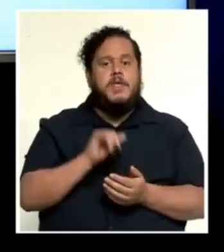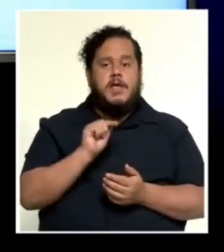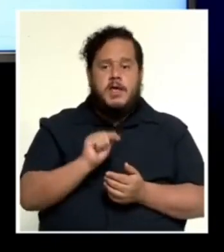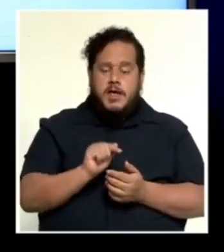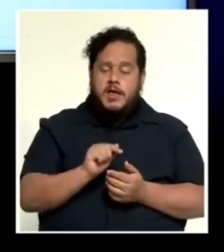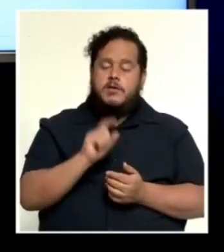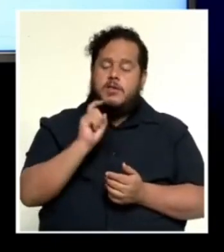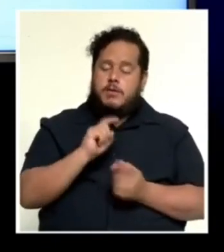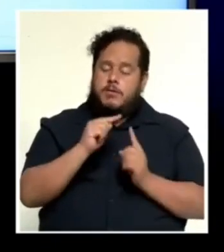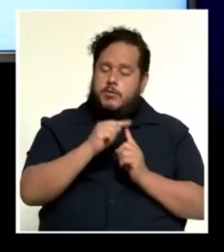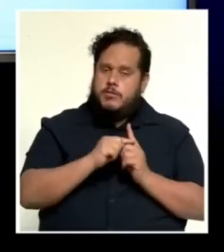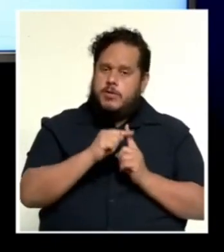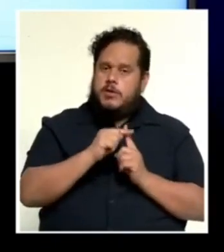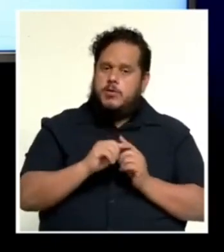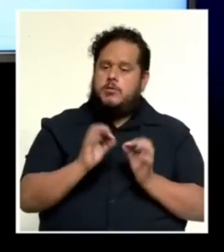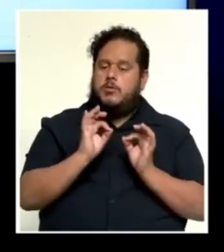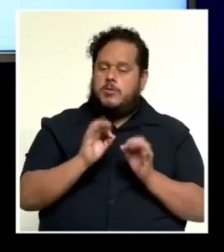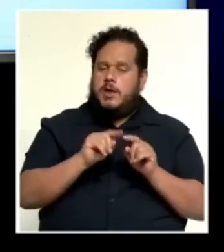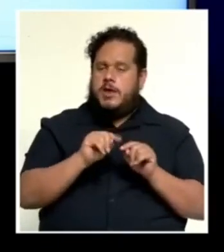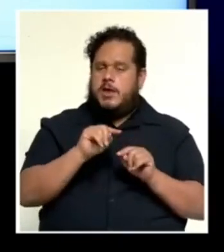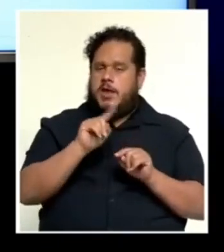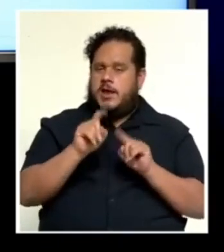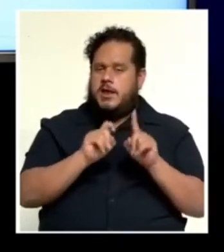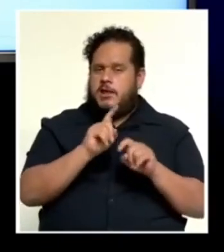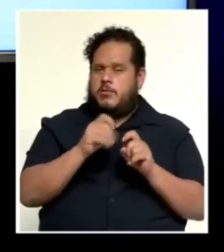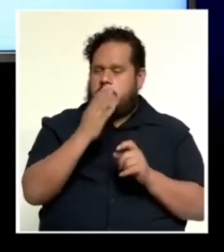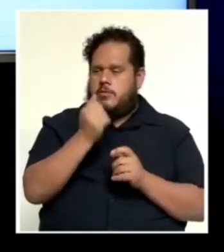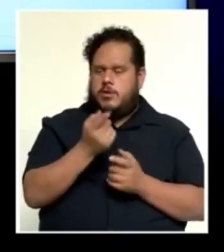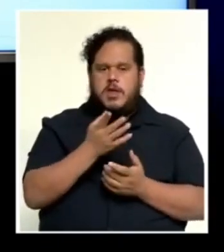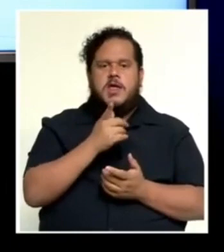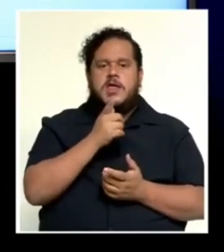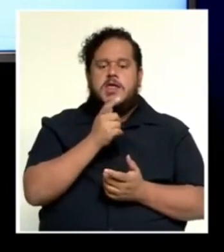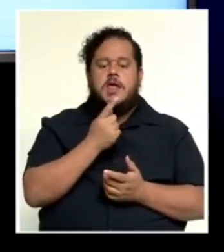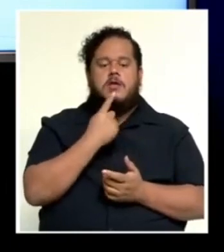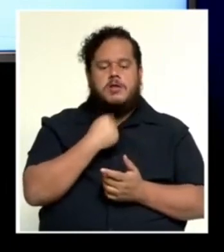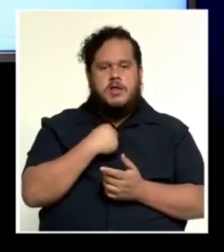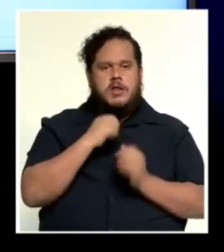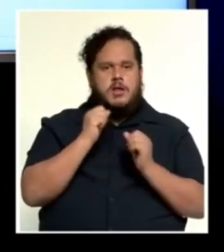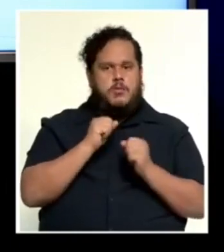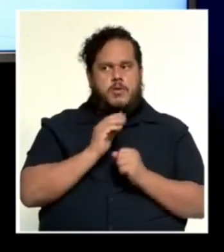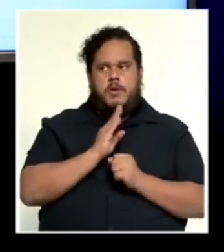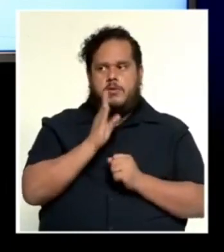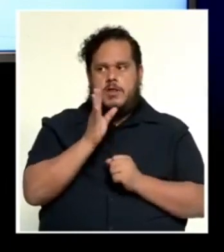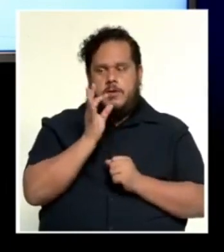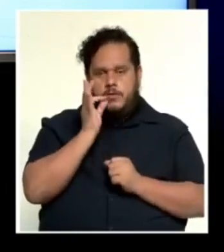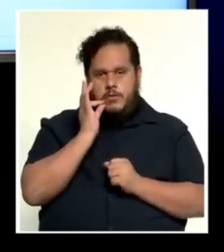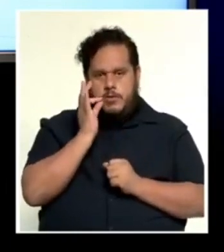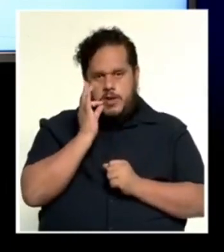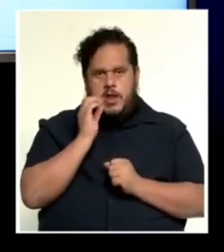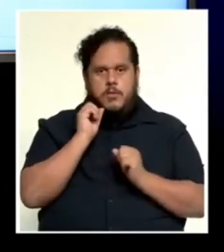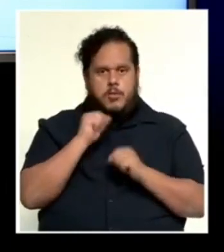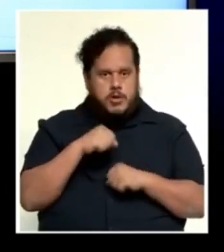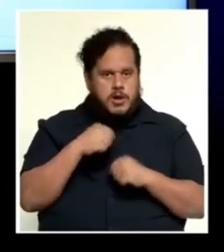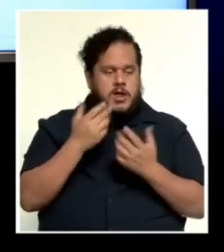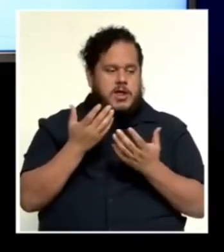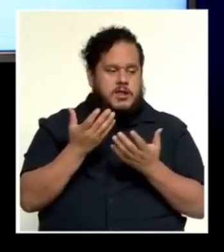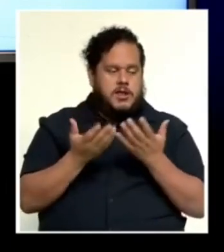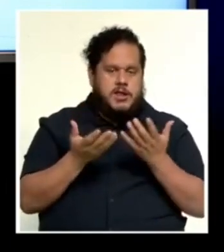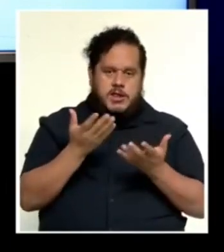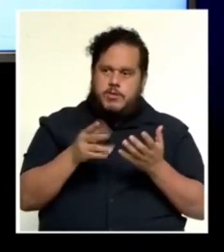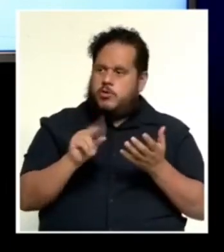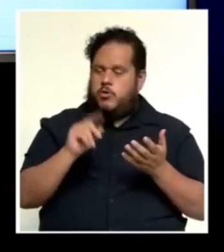que medirlo muy bien en las encuestas porque quien nos dice hoy, de nuevo, que fue votar por don José María Figueres, podría ser que